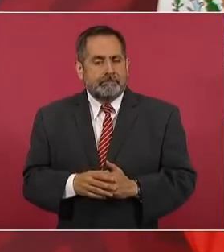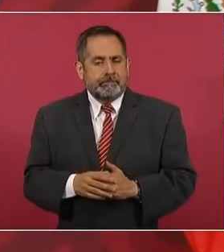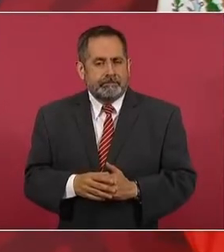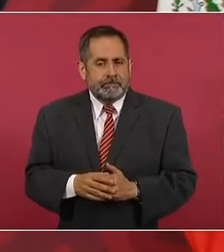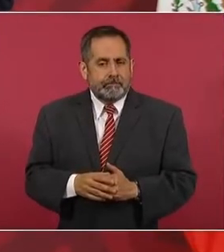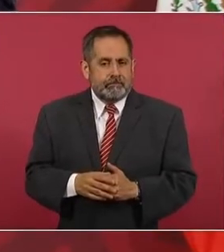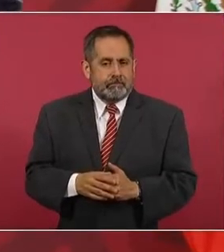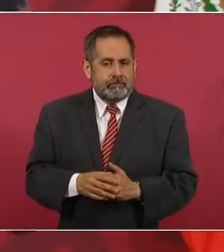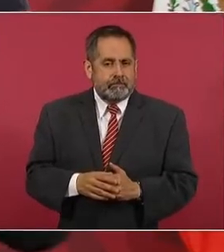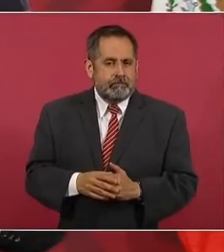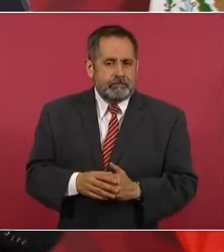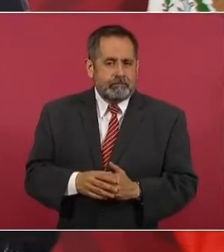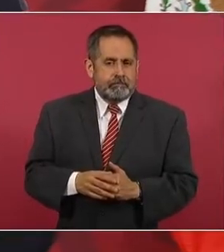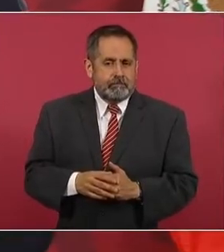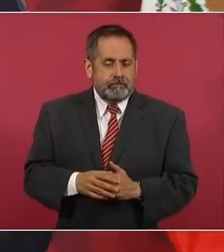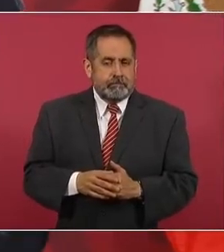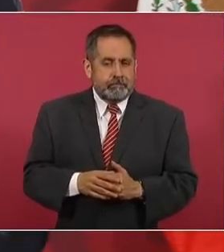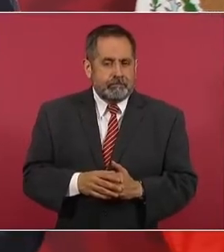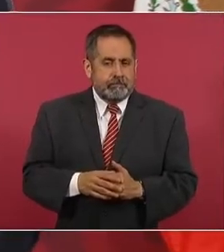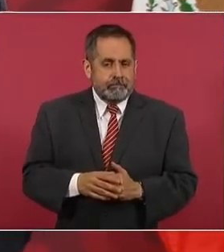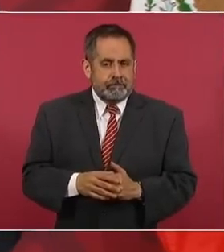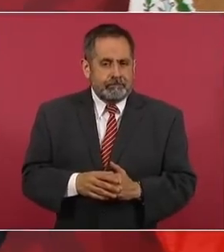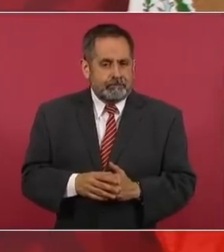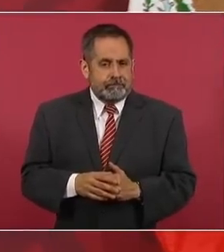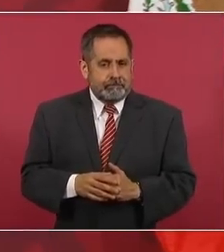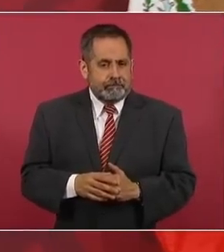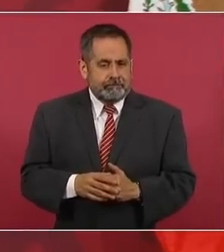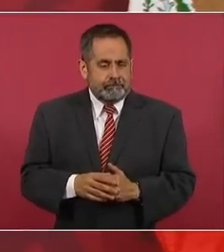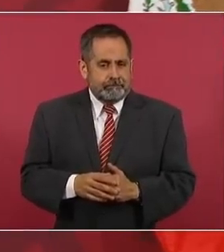y habían derrocado